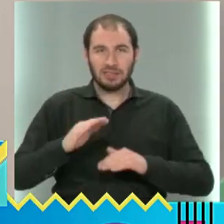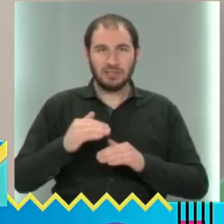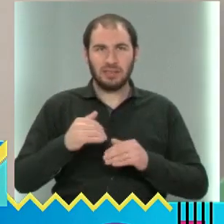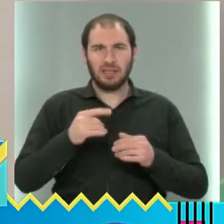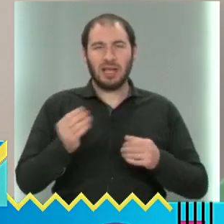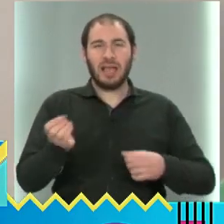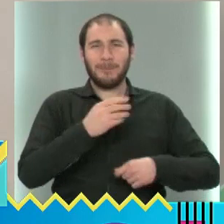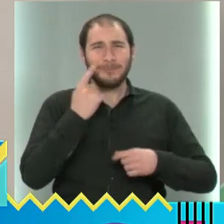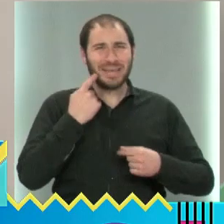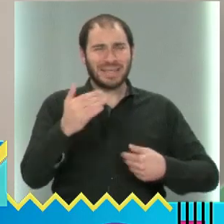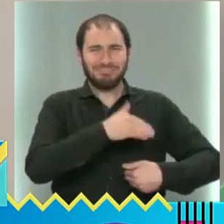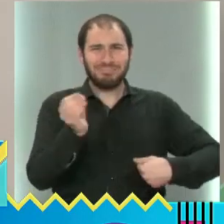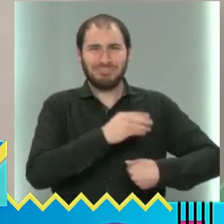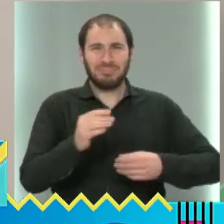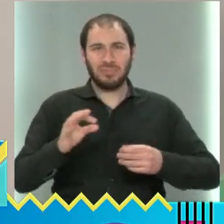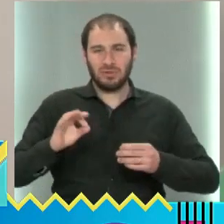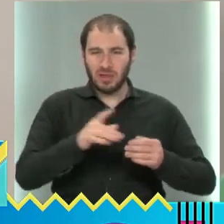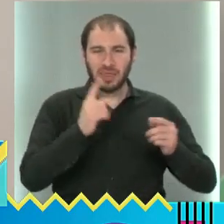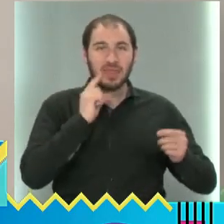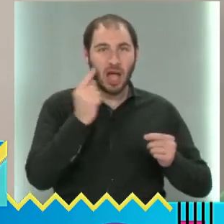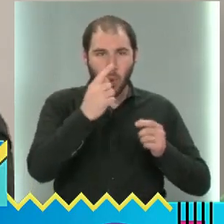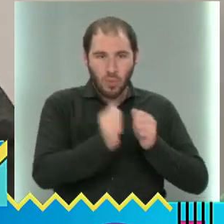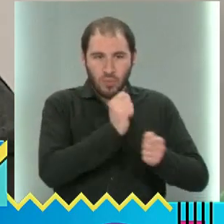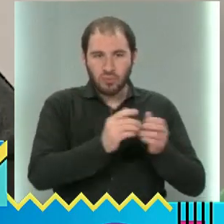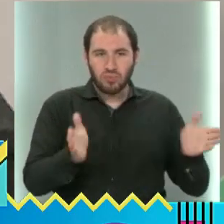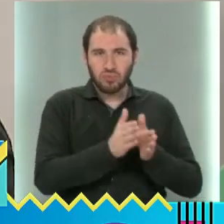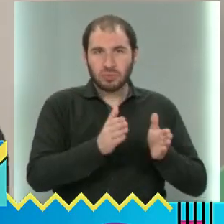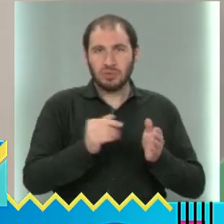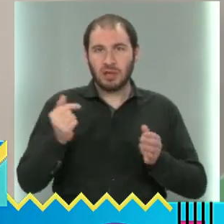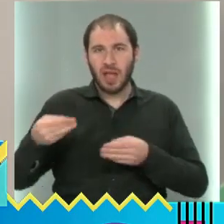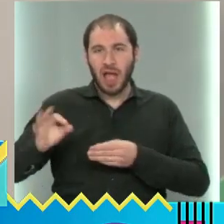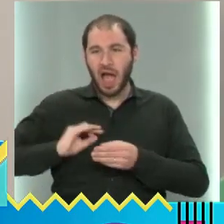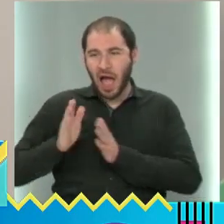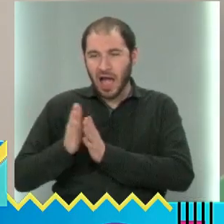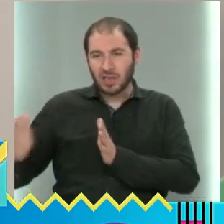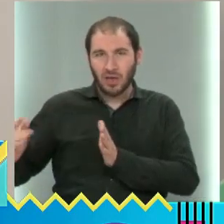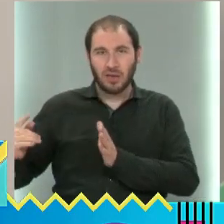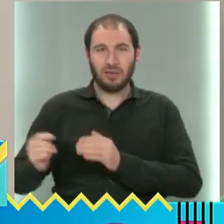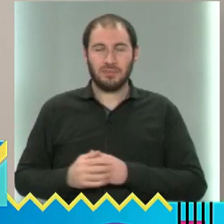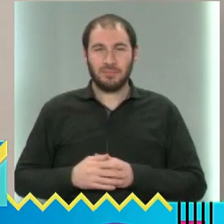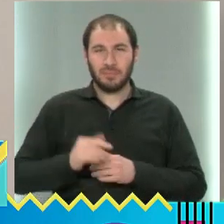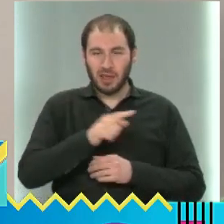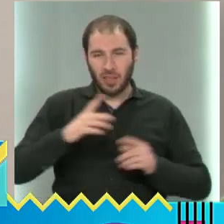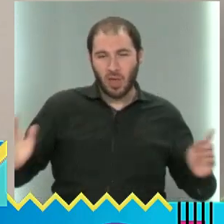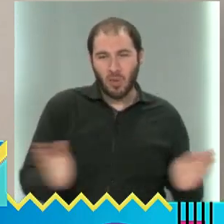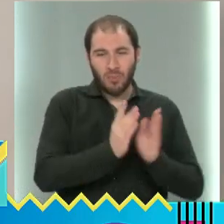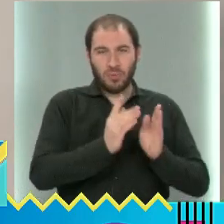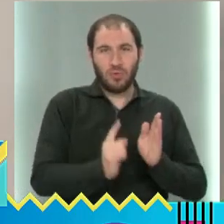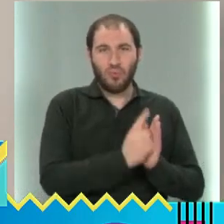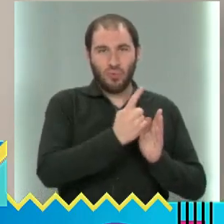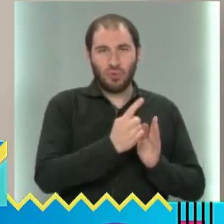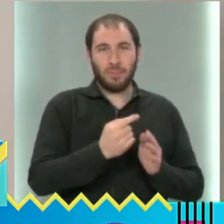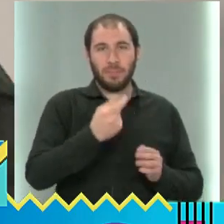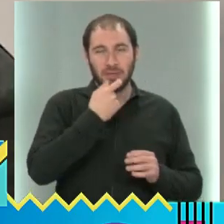las toneladas que hacemos nosotros en todo el año. En un día de producción de General Dehesa se produce todo lo que todas las olivícolas